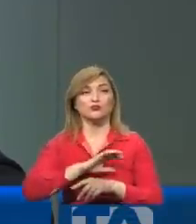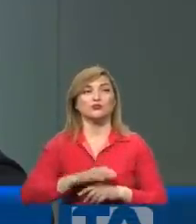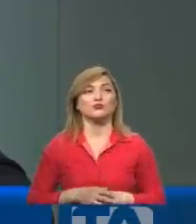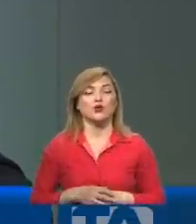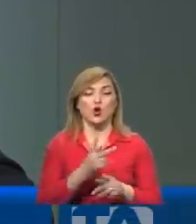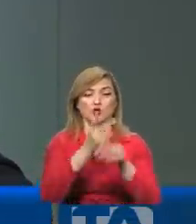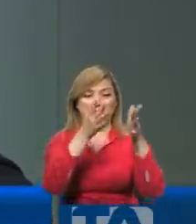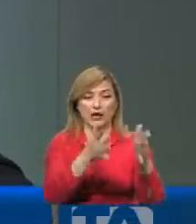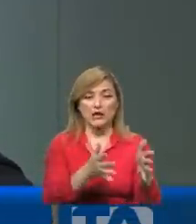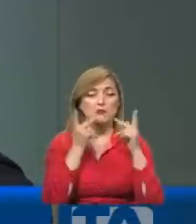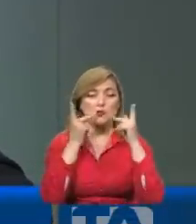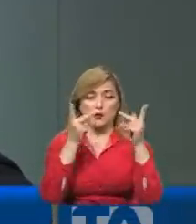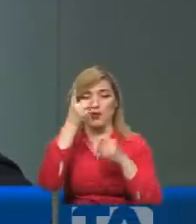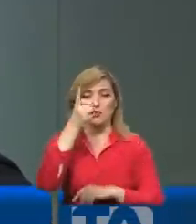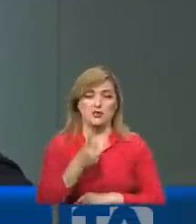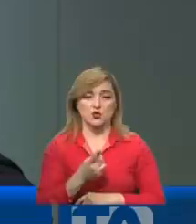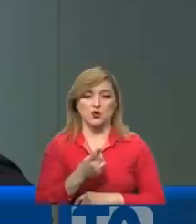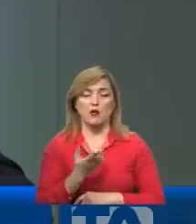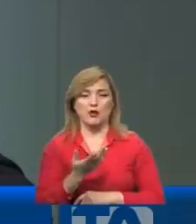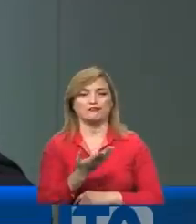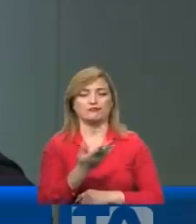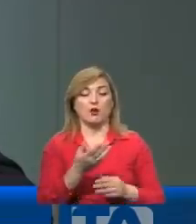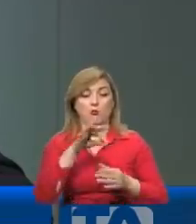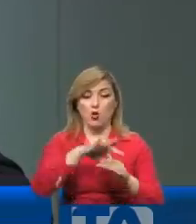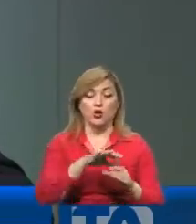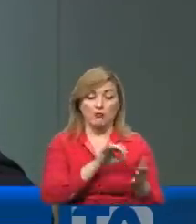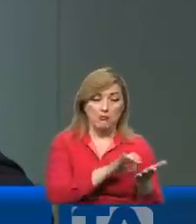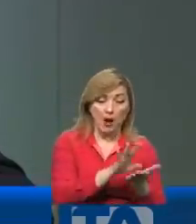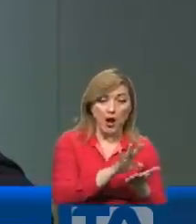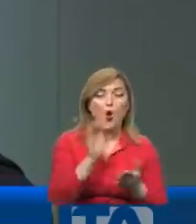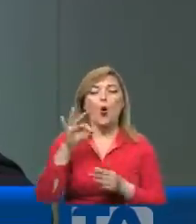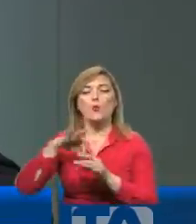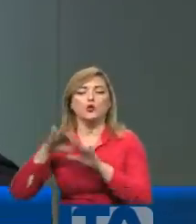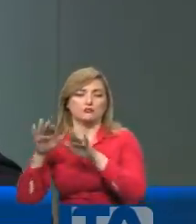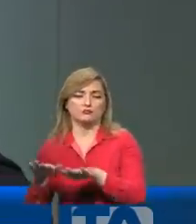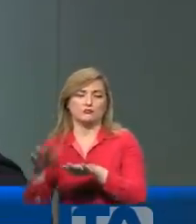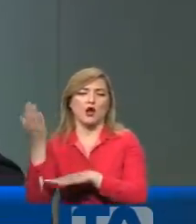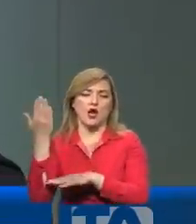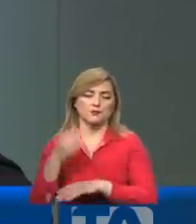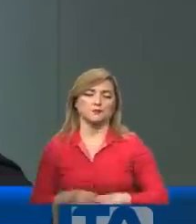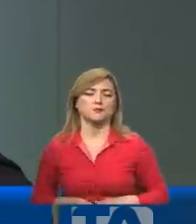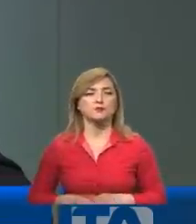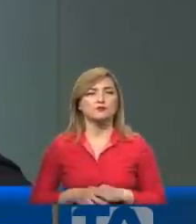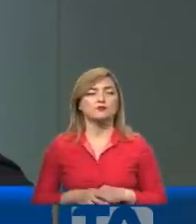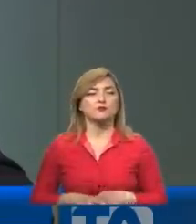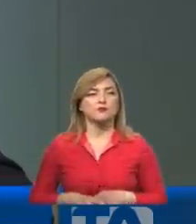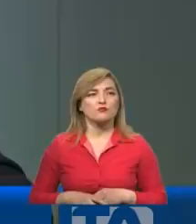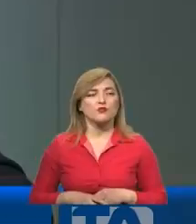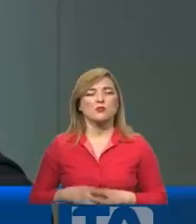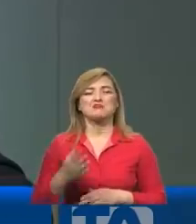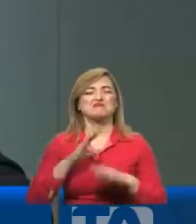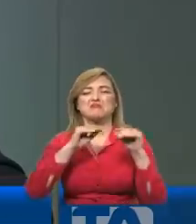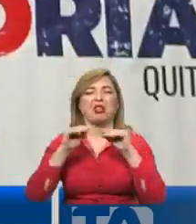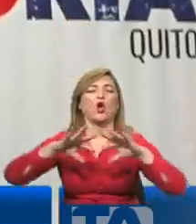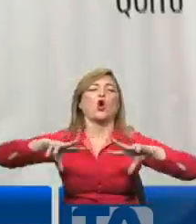los concejales públicamente deberán pronunciarse con su voto respecto a la permanencia o no del alcalde de Quito en funciones por todos los